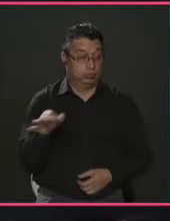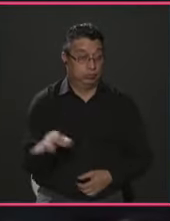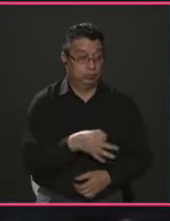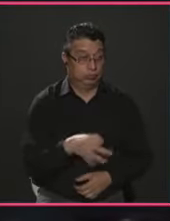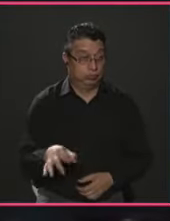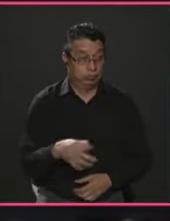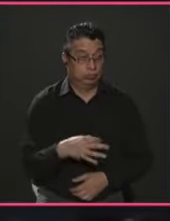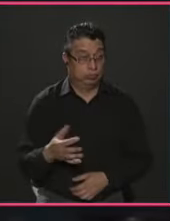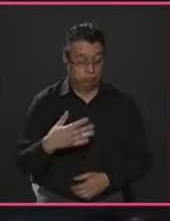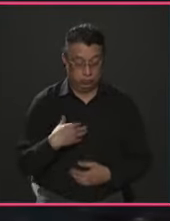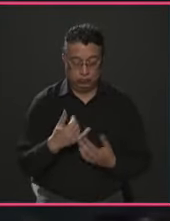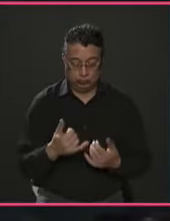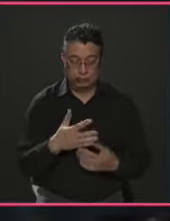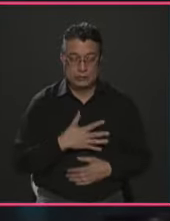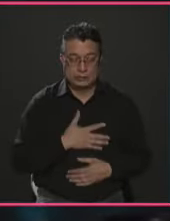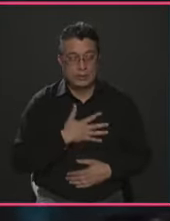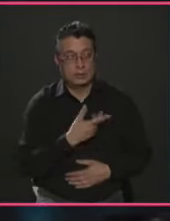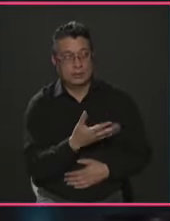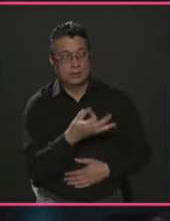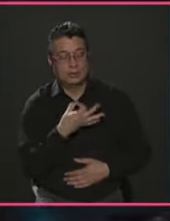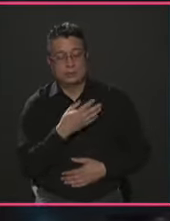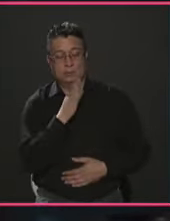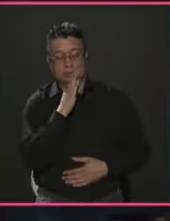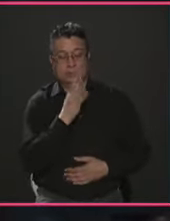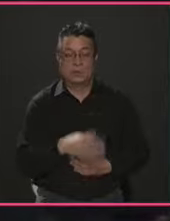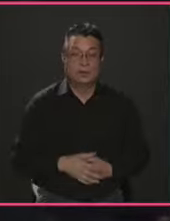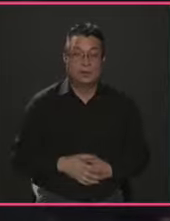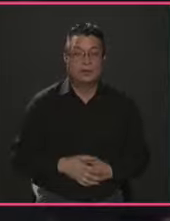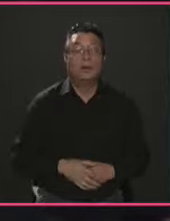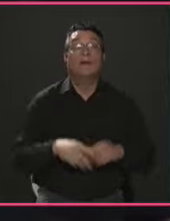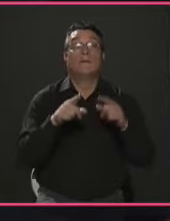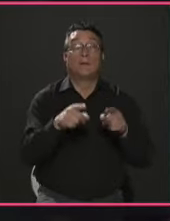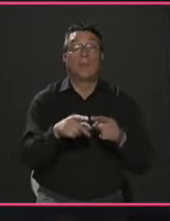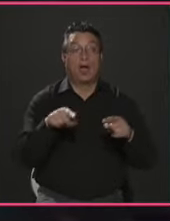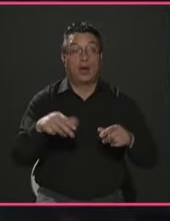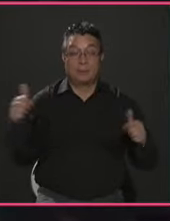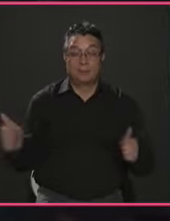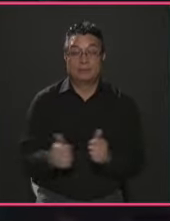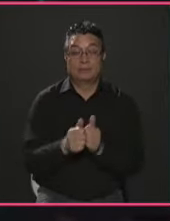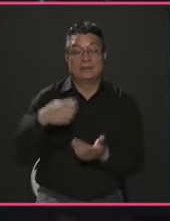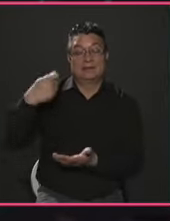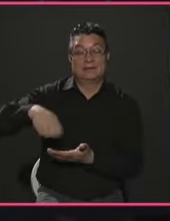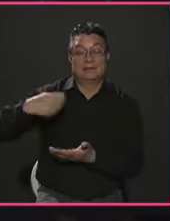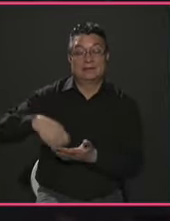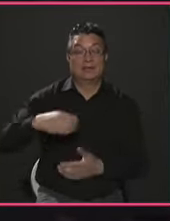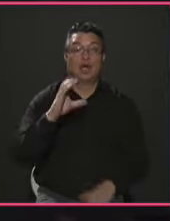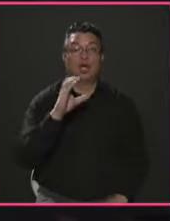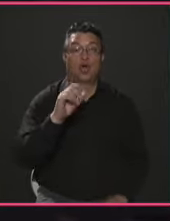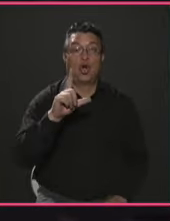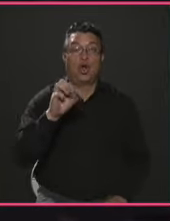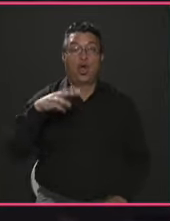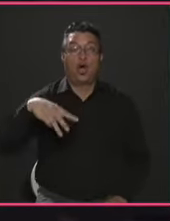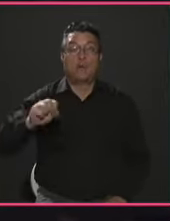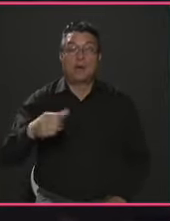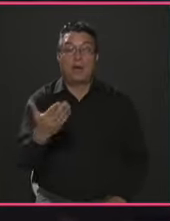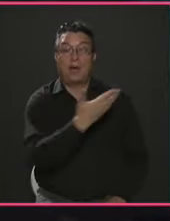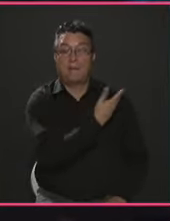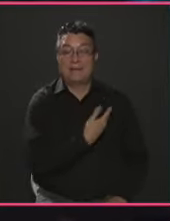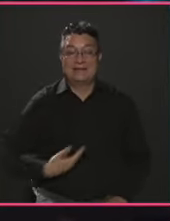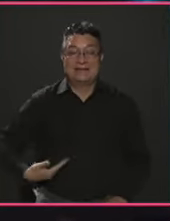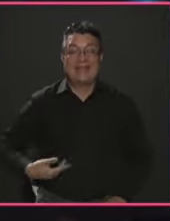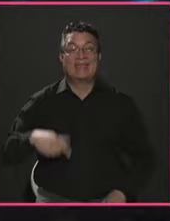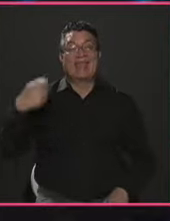sentimos interpelados bueno y a continuación nos acompaña el senador Juan Antonio coloma presidente del